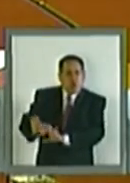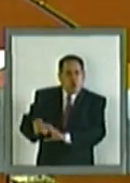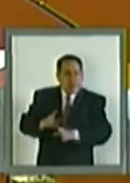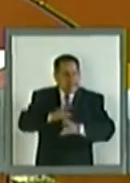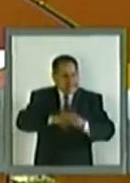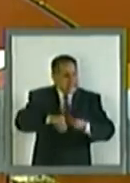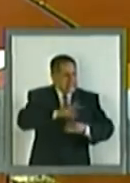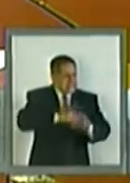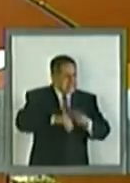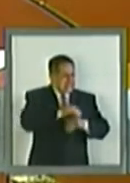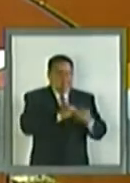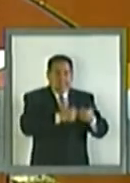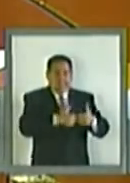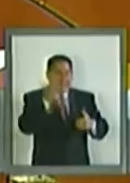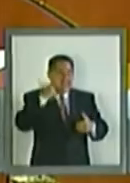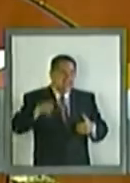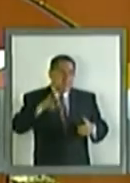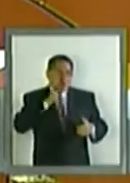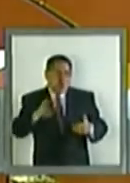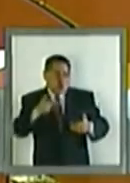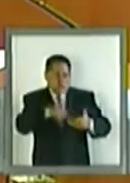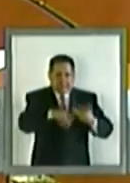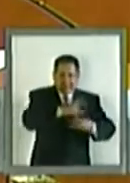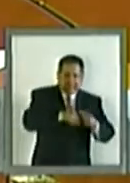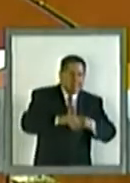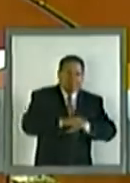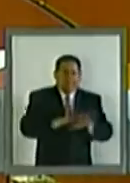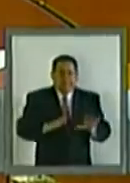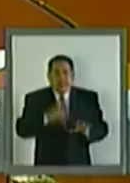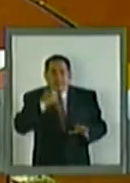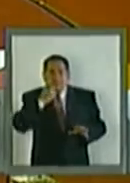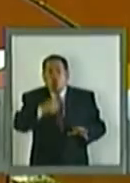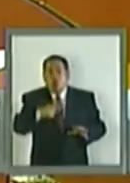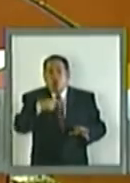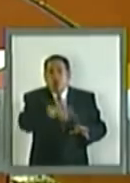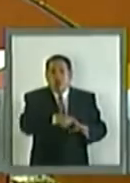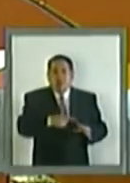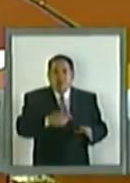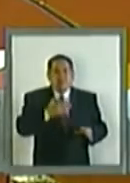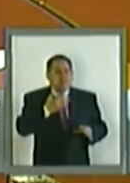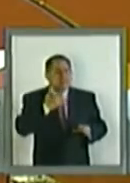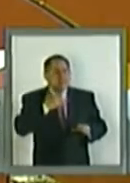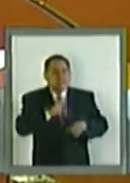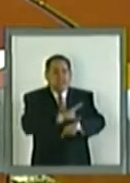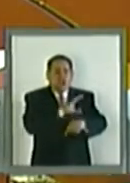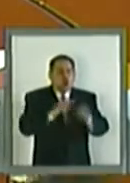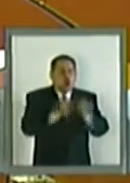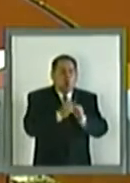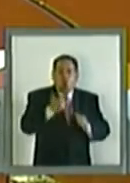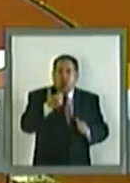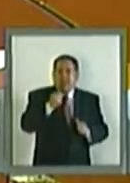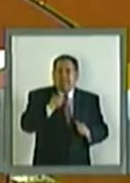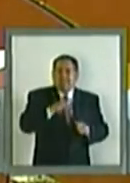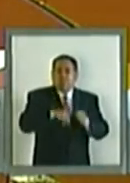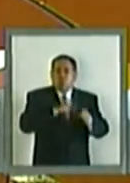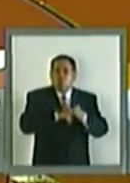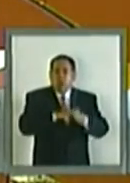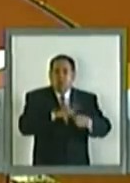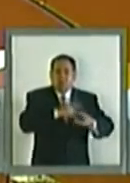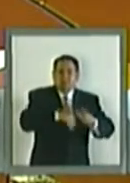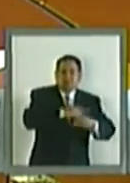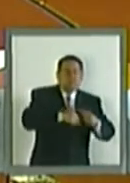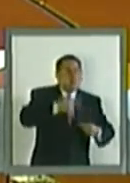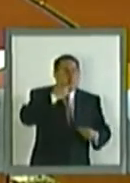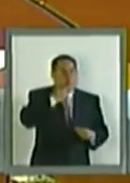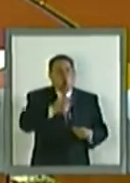reconvirtiendo las centrales que quemaban este combustóleo para tener energía de gas natural. Esto va también a